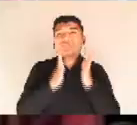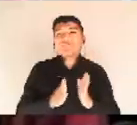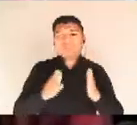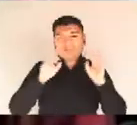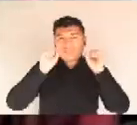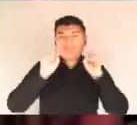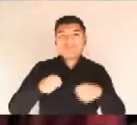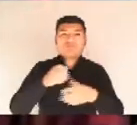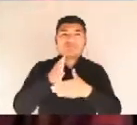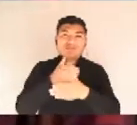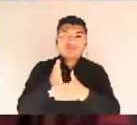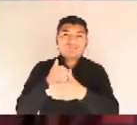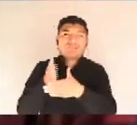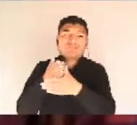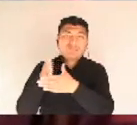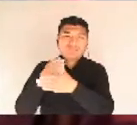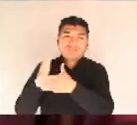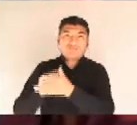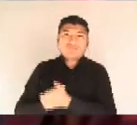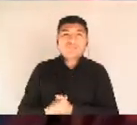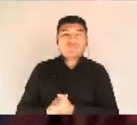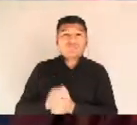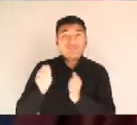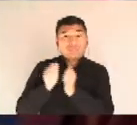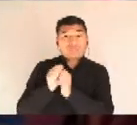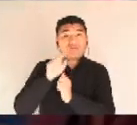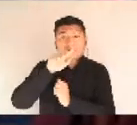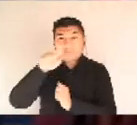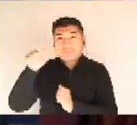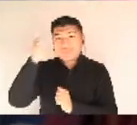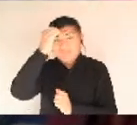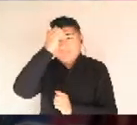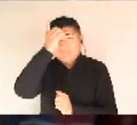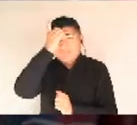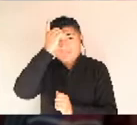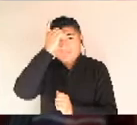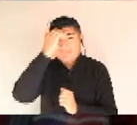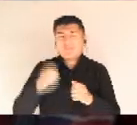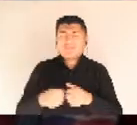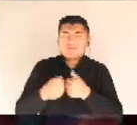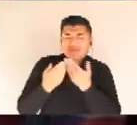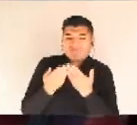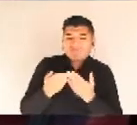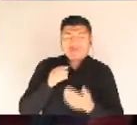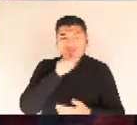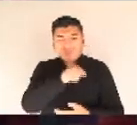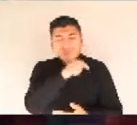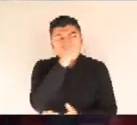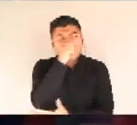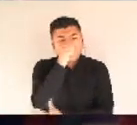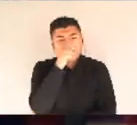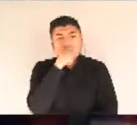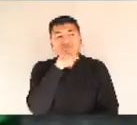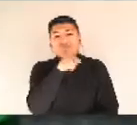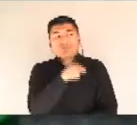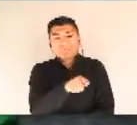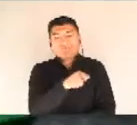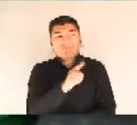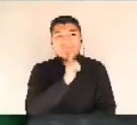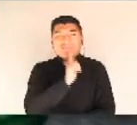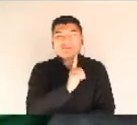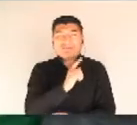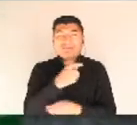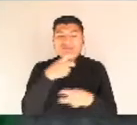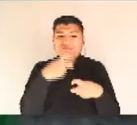tenemos cosas para compartir con ustedes como pero si ustedes son pobres y ustedes están en